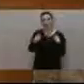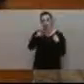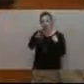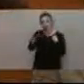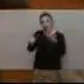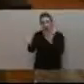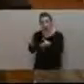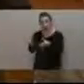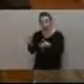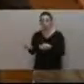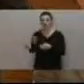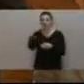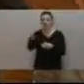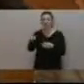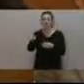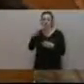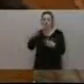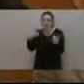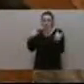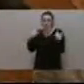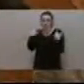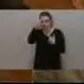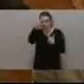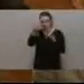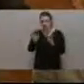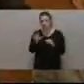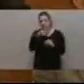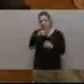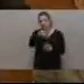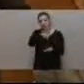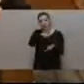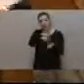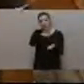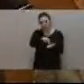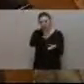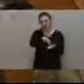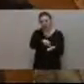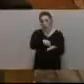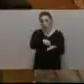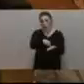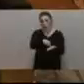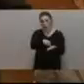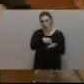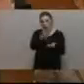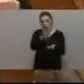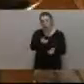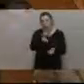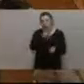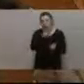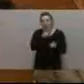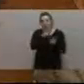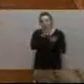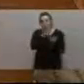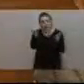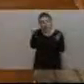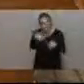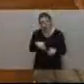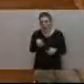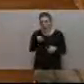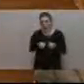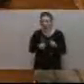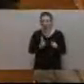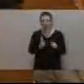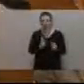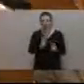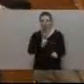personas que sufren estas enfermedades y para las que reivindicamos, entre tanta desinformación y boicot administrativo del